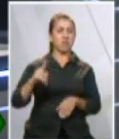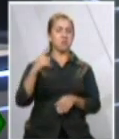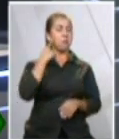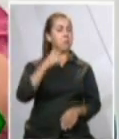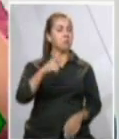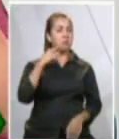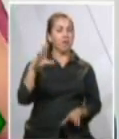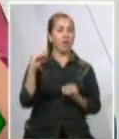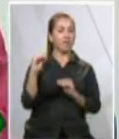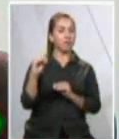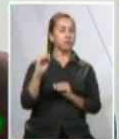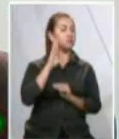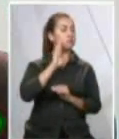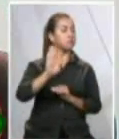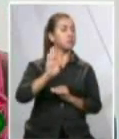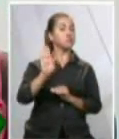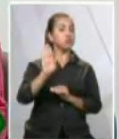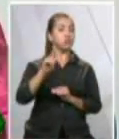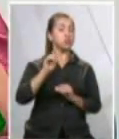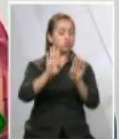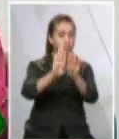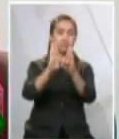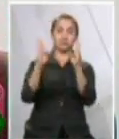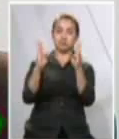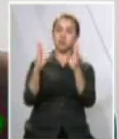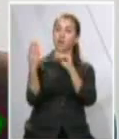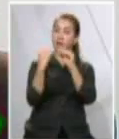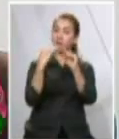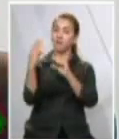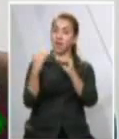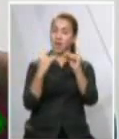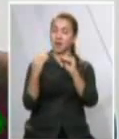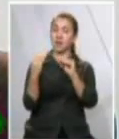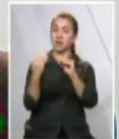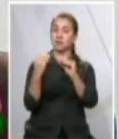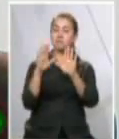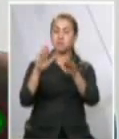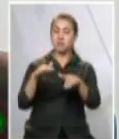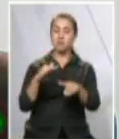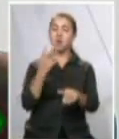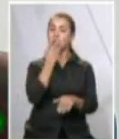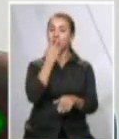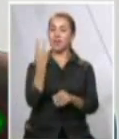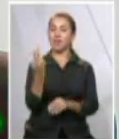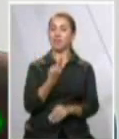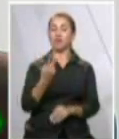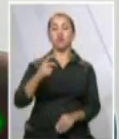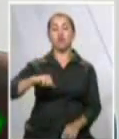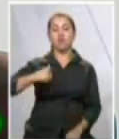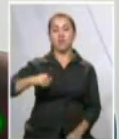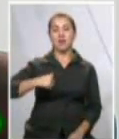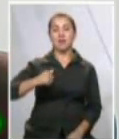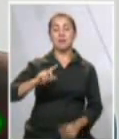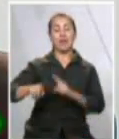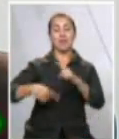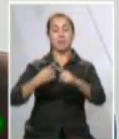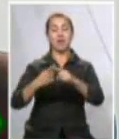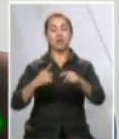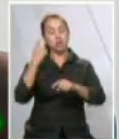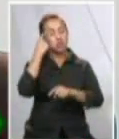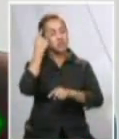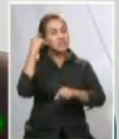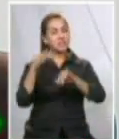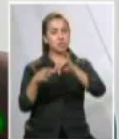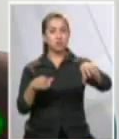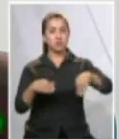habla. Bueno, hemos abierto esta puerta para hablar en el lenguaje de ellos, pero además con esta conciencia inclusiva que queremos desarrollar. Y por